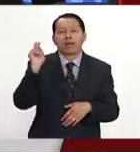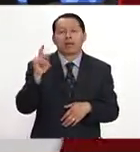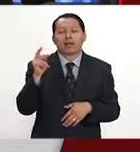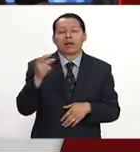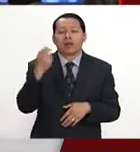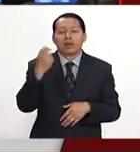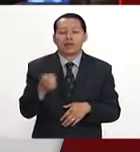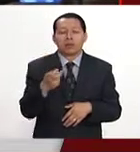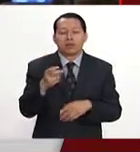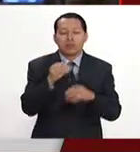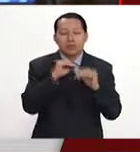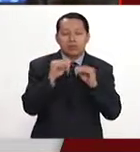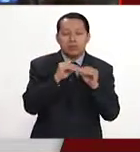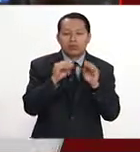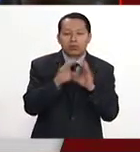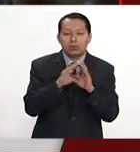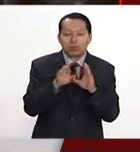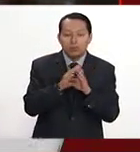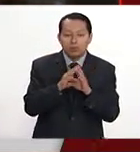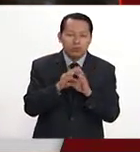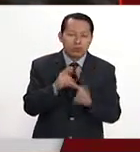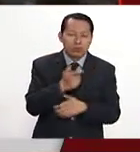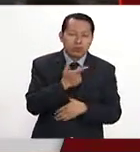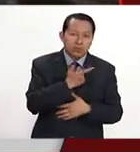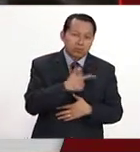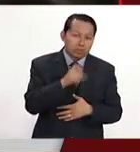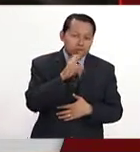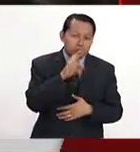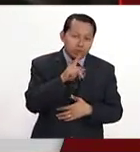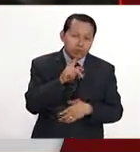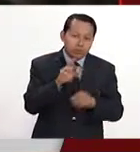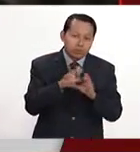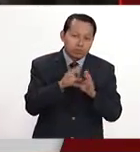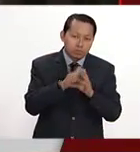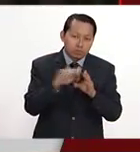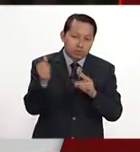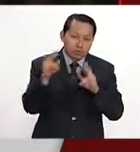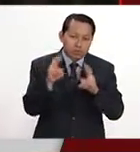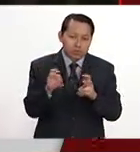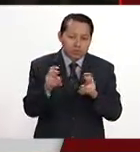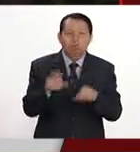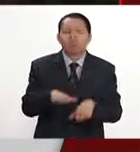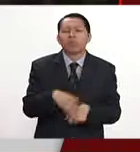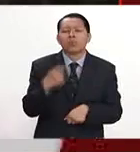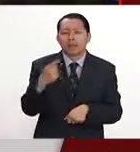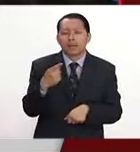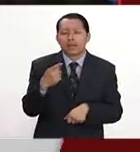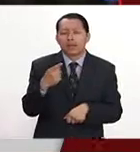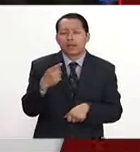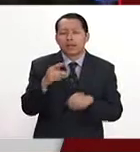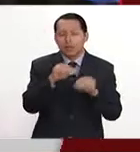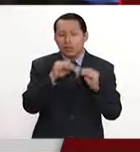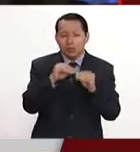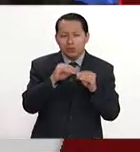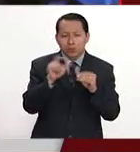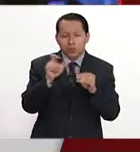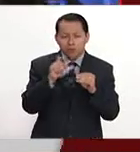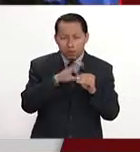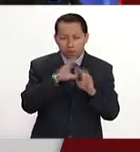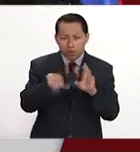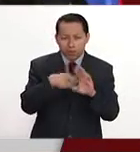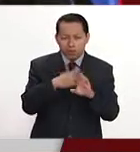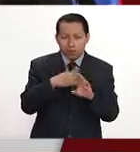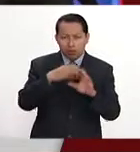esta renegociación no nos gusta, nos hubiera gustado negociarlo en otros términos. ¿Por qué negociar cuando la posición contra el